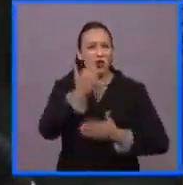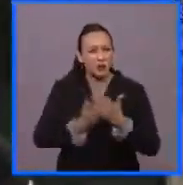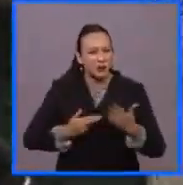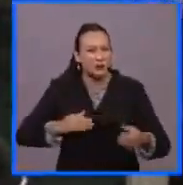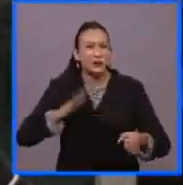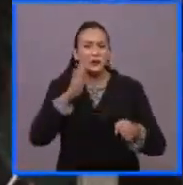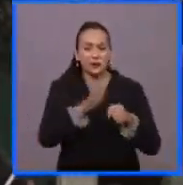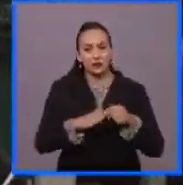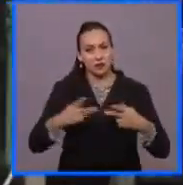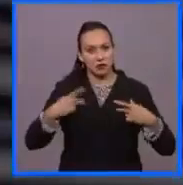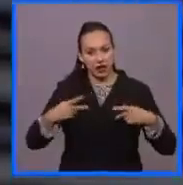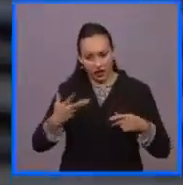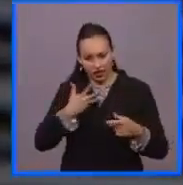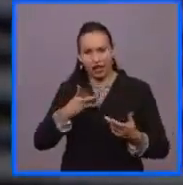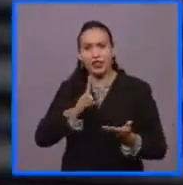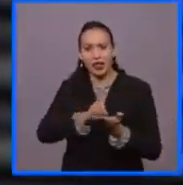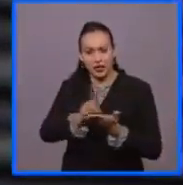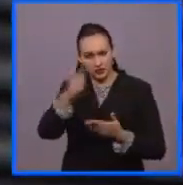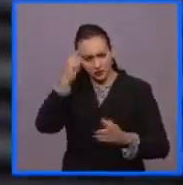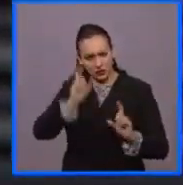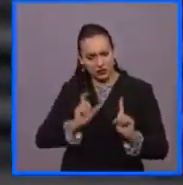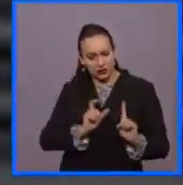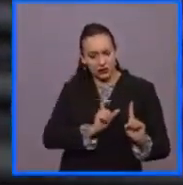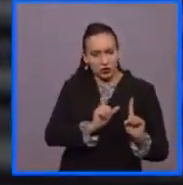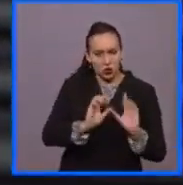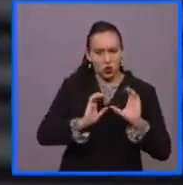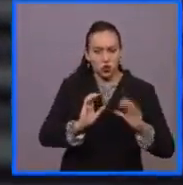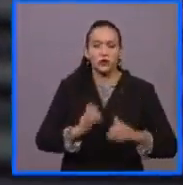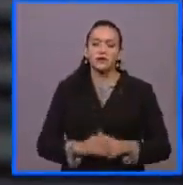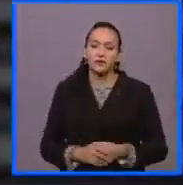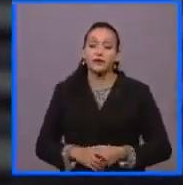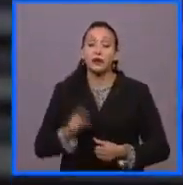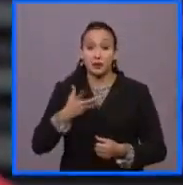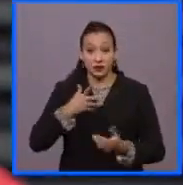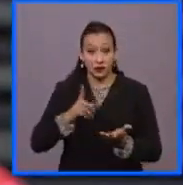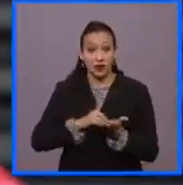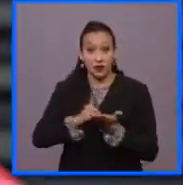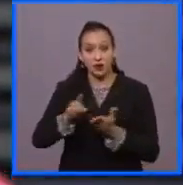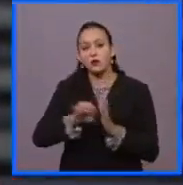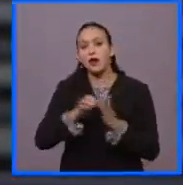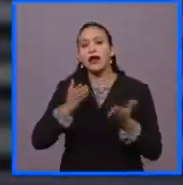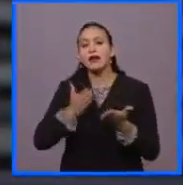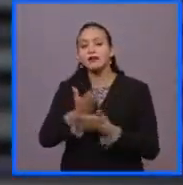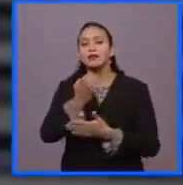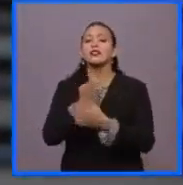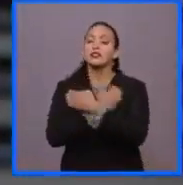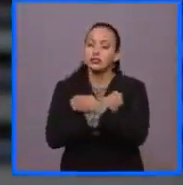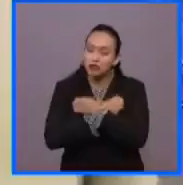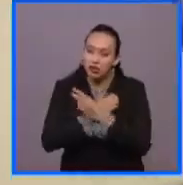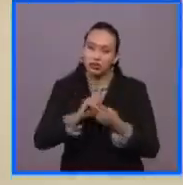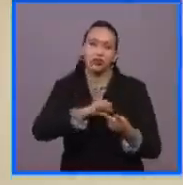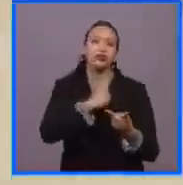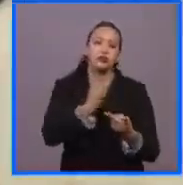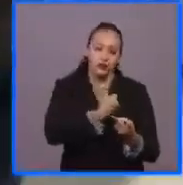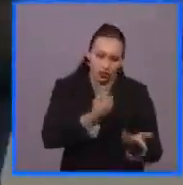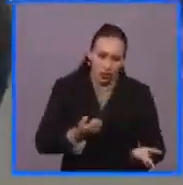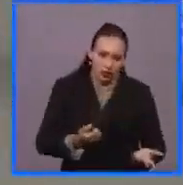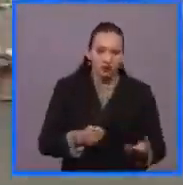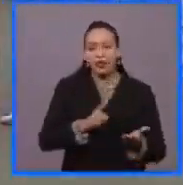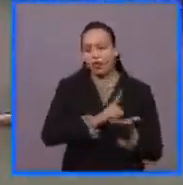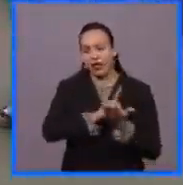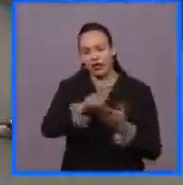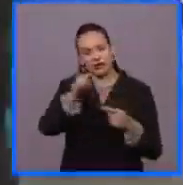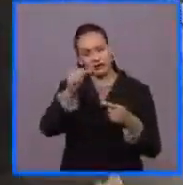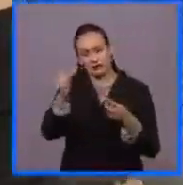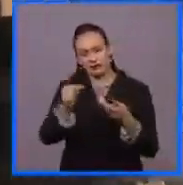tortura y otros tratos crueles e inhumanos. Además, tienen derecho a acceder a servicios de educación y salud, entre otros